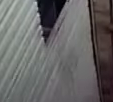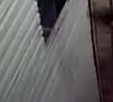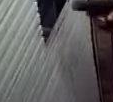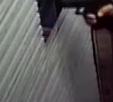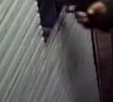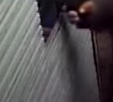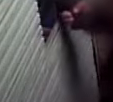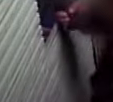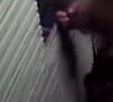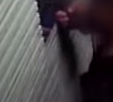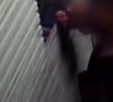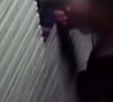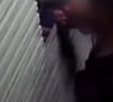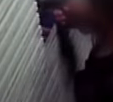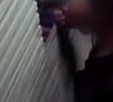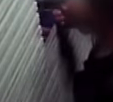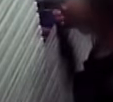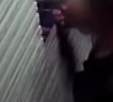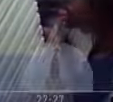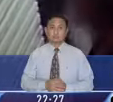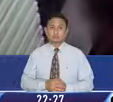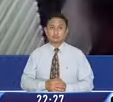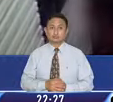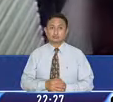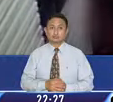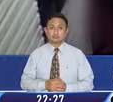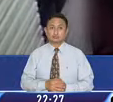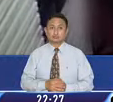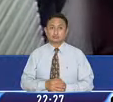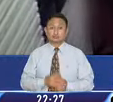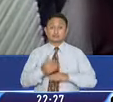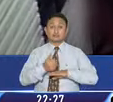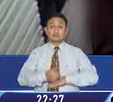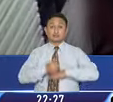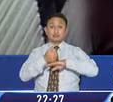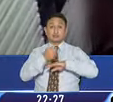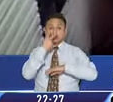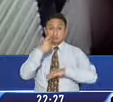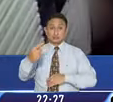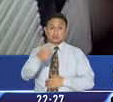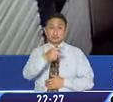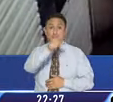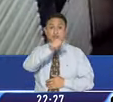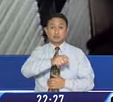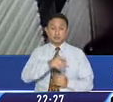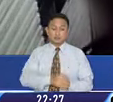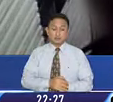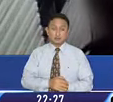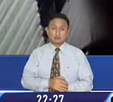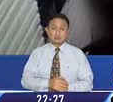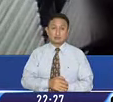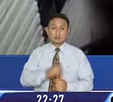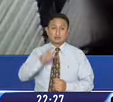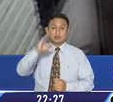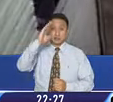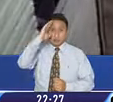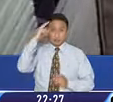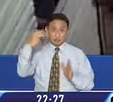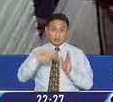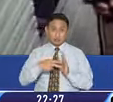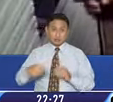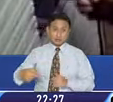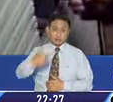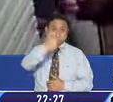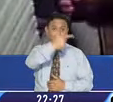de amedrentar a las personas que allí atienden. Las autoridades confirmaron que se trata de un miembro activo de la Policía